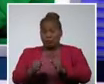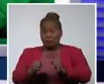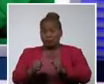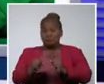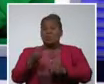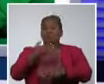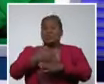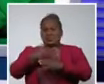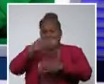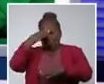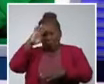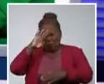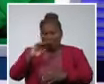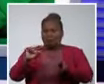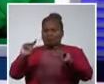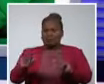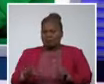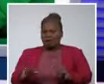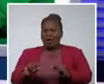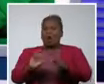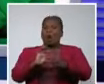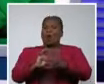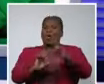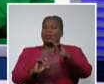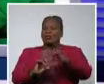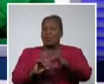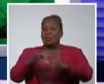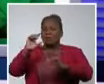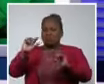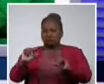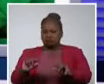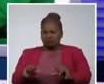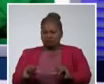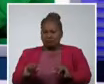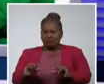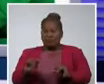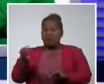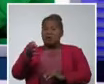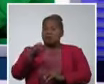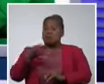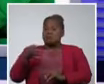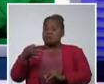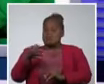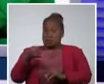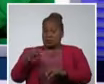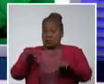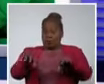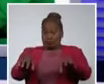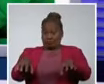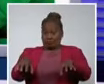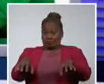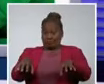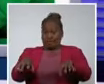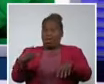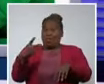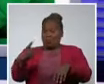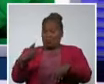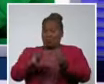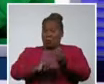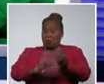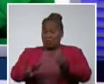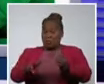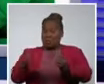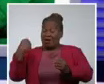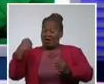Santiago, Guantánamo, que recordamos que fueron dos provincias con una transmisión muy